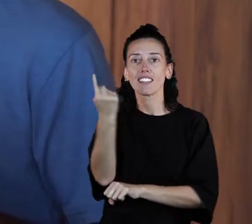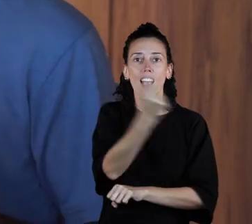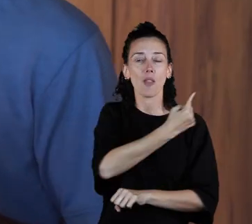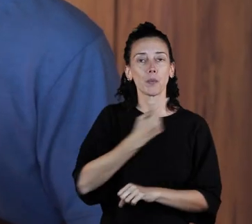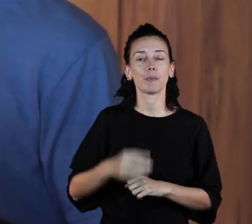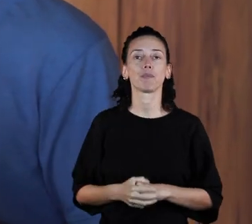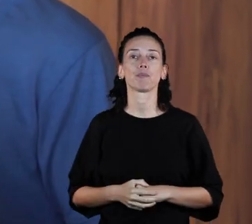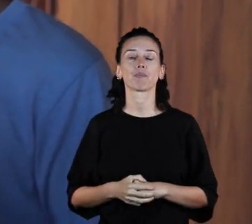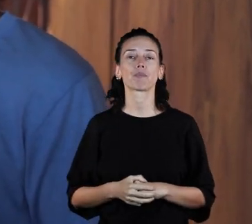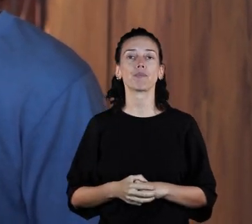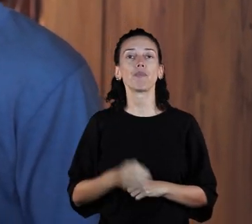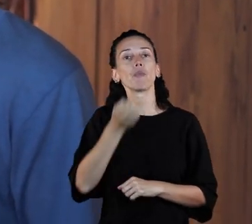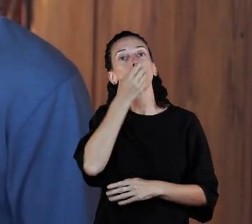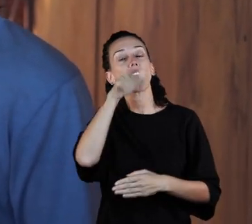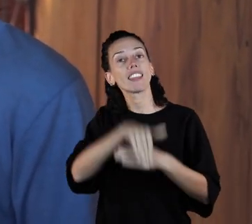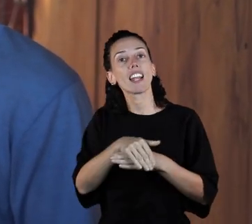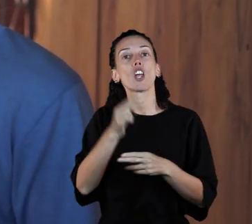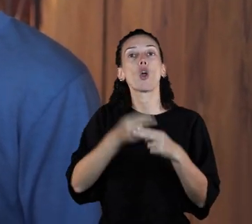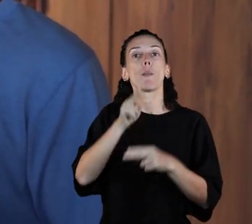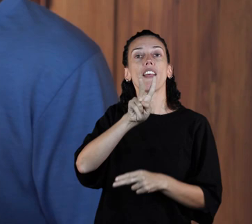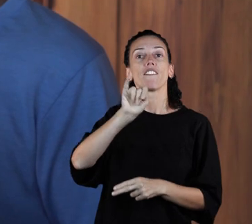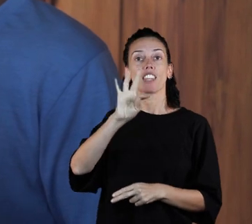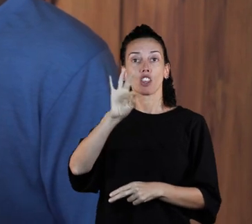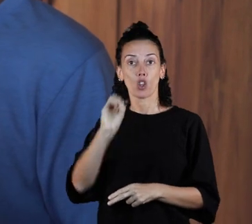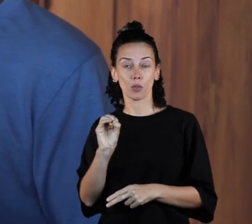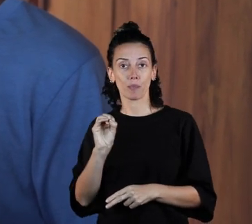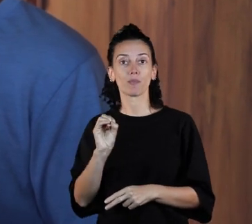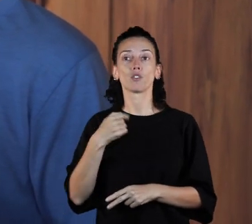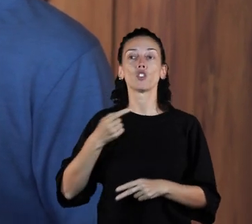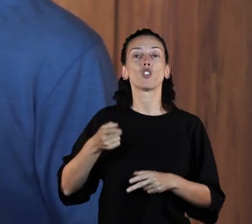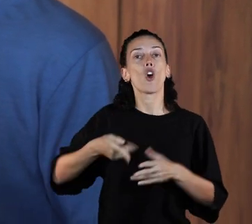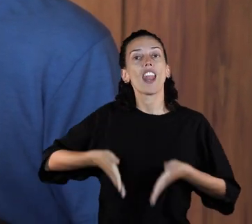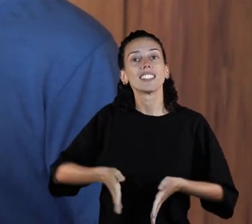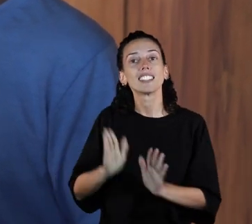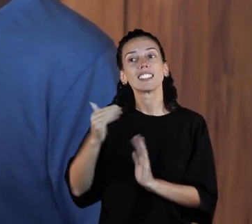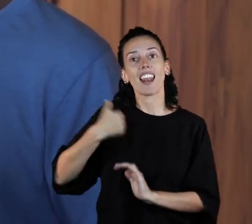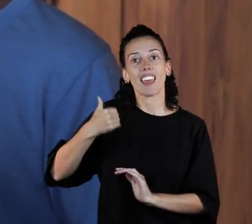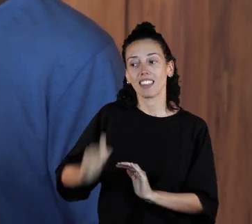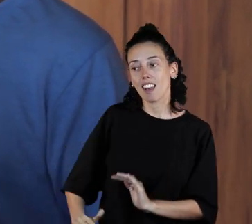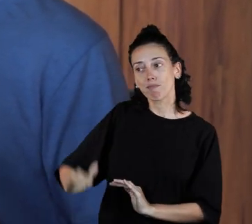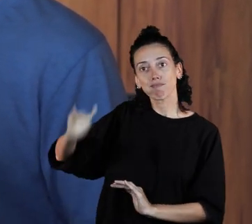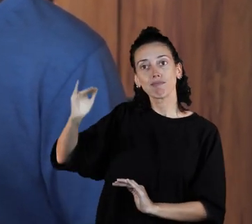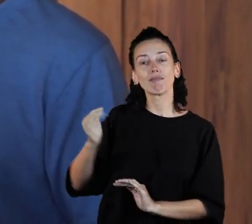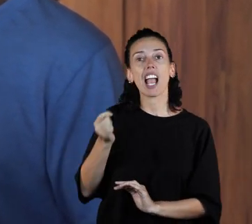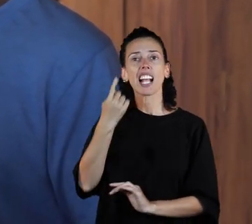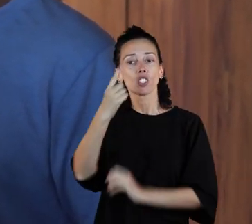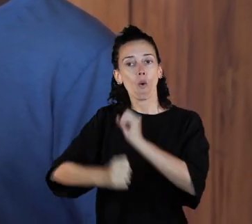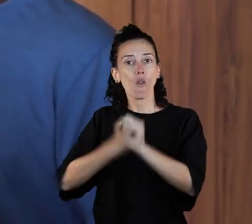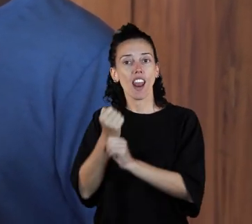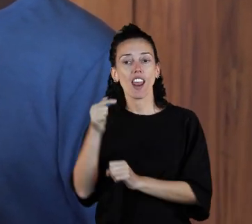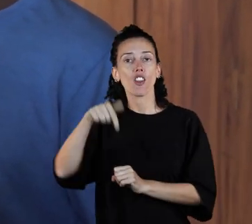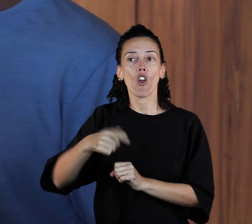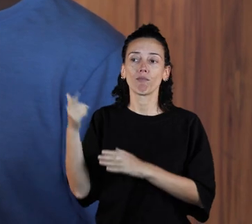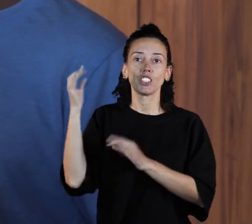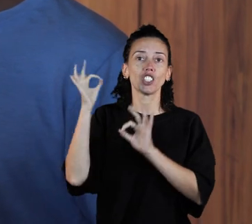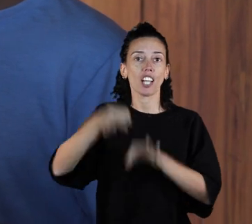uno. Bueno, buenas tardes, mi nombre es Vito. Nací, me crié en Argentina, hace casi un año que estoy en